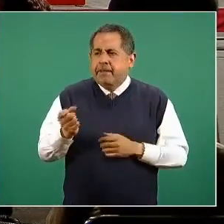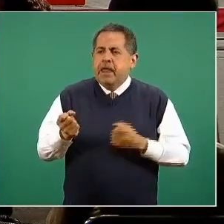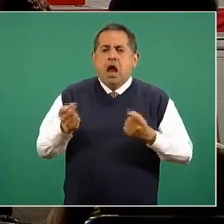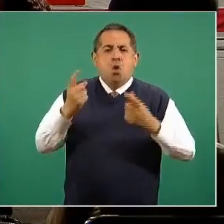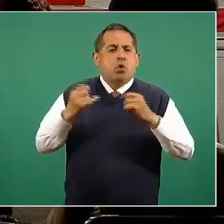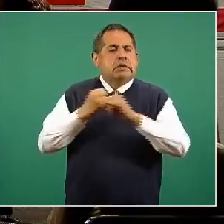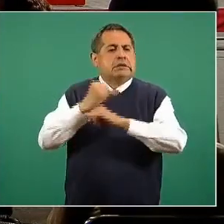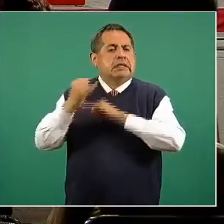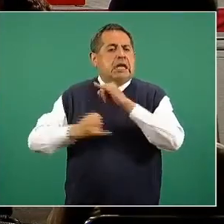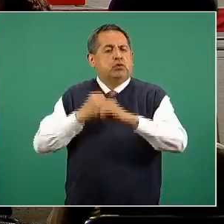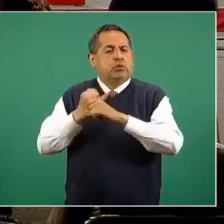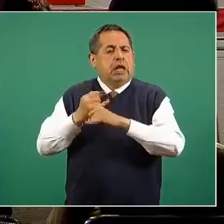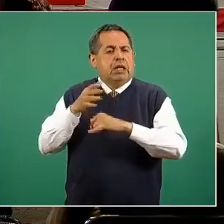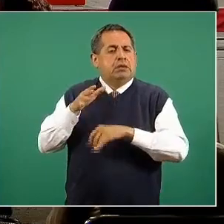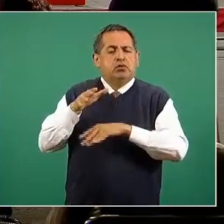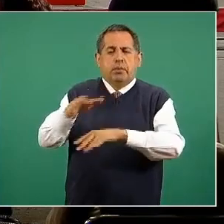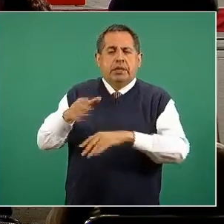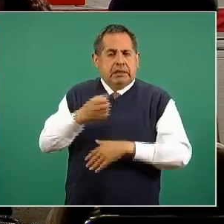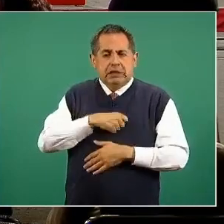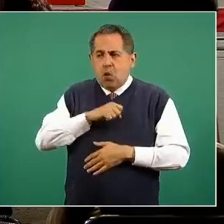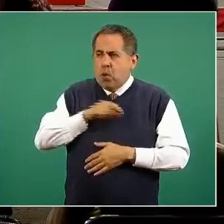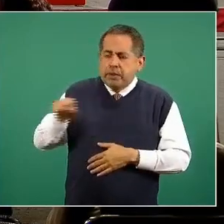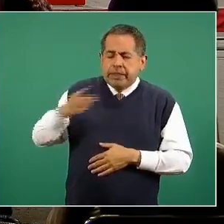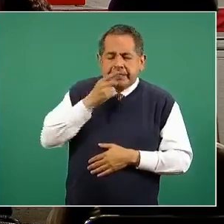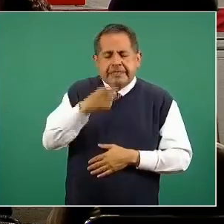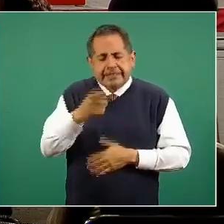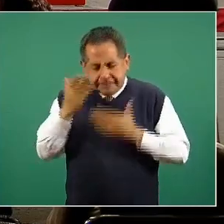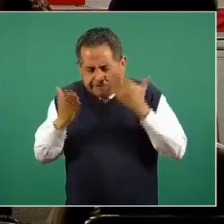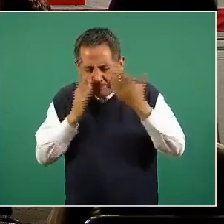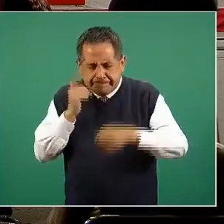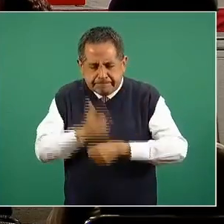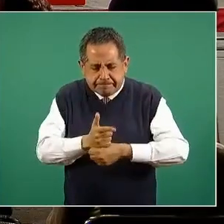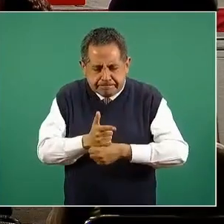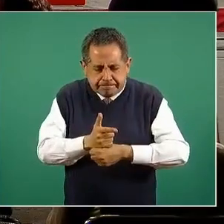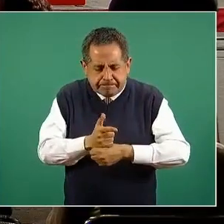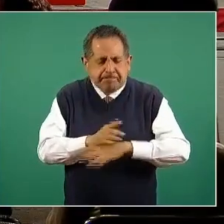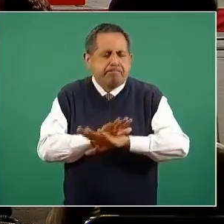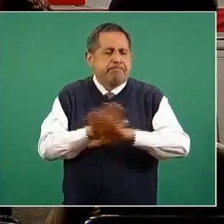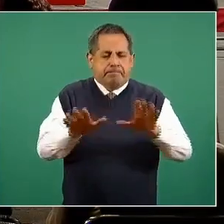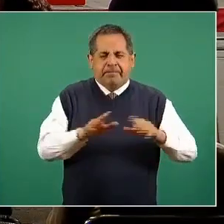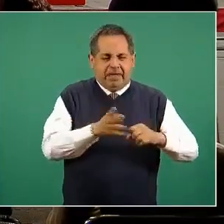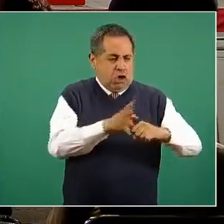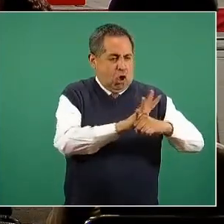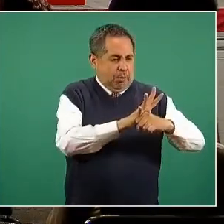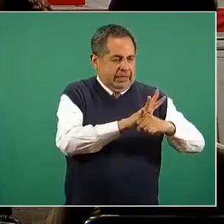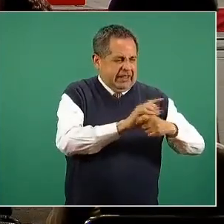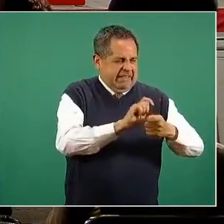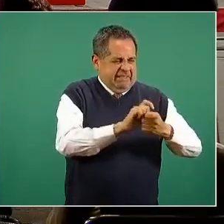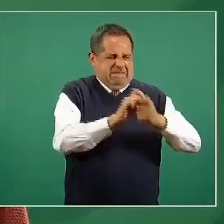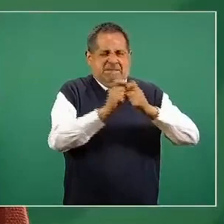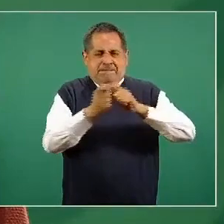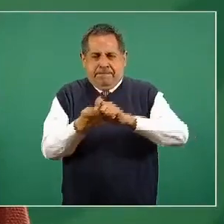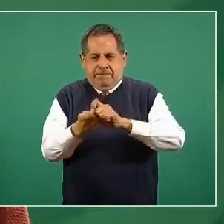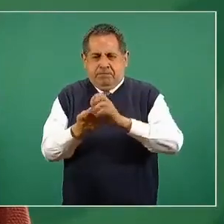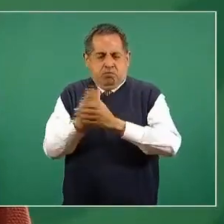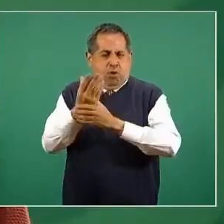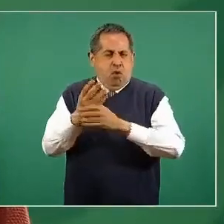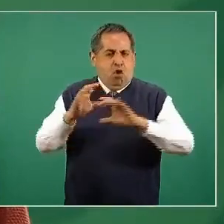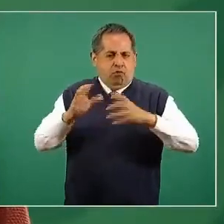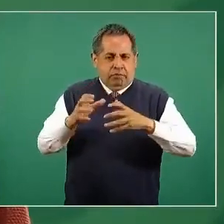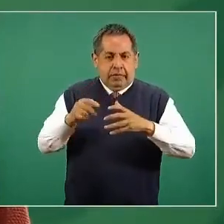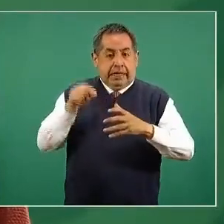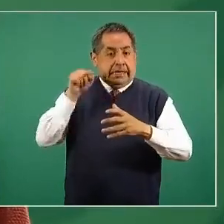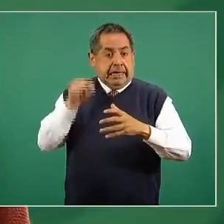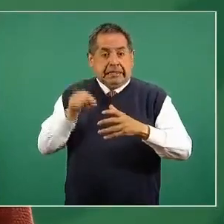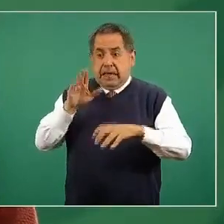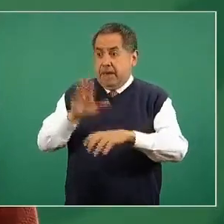agencias internacionales de salud pública concluyen que la nueva variante no necesariamente